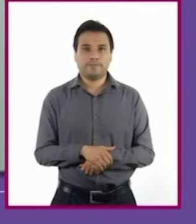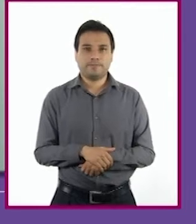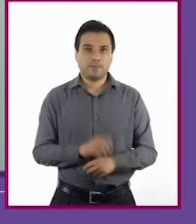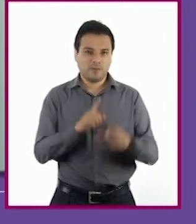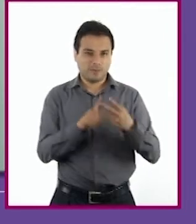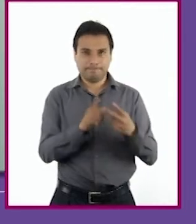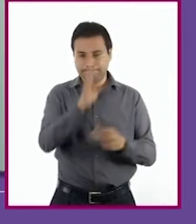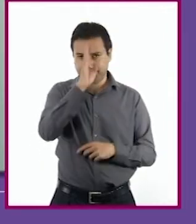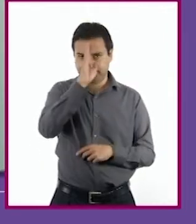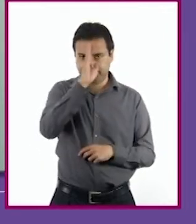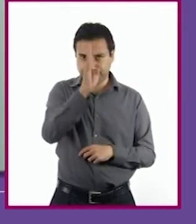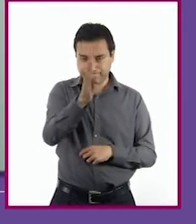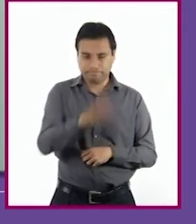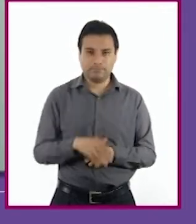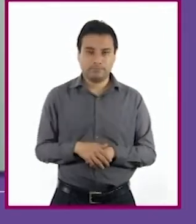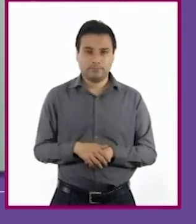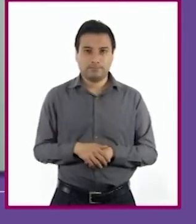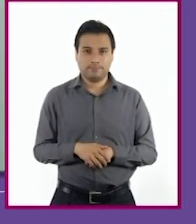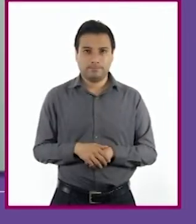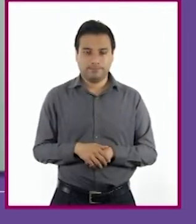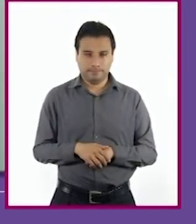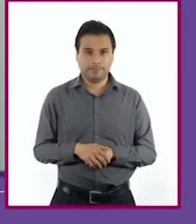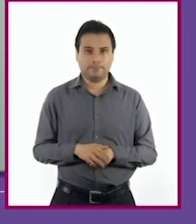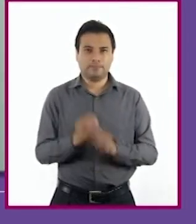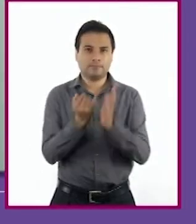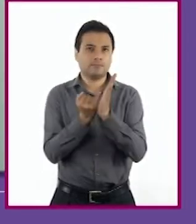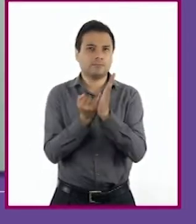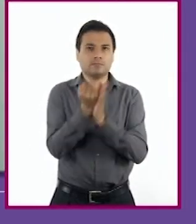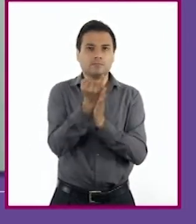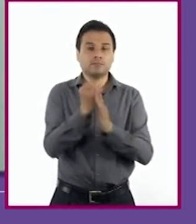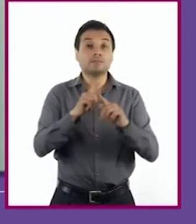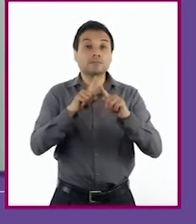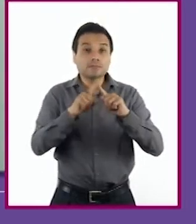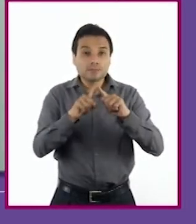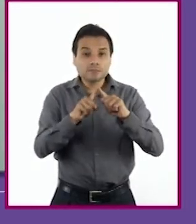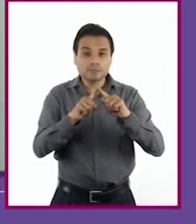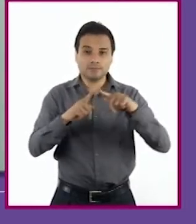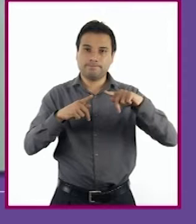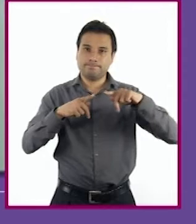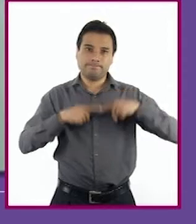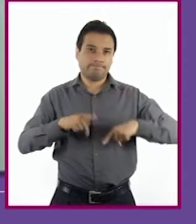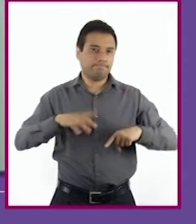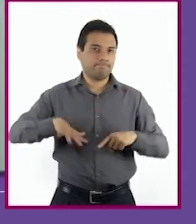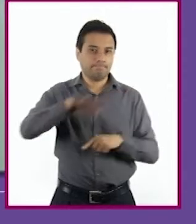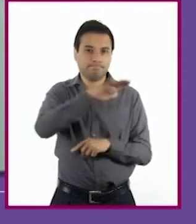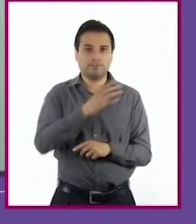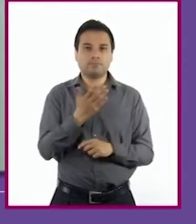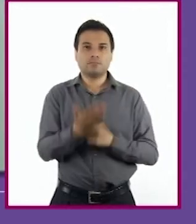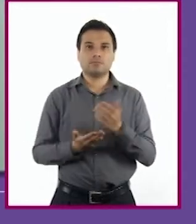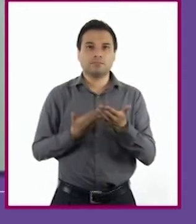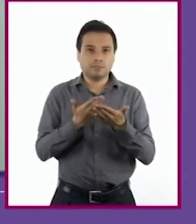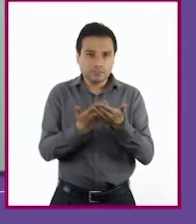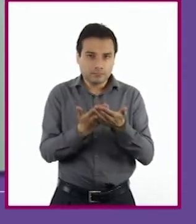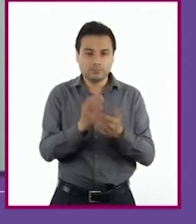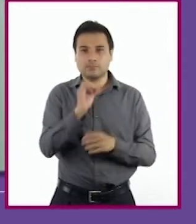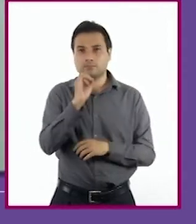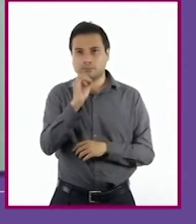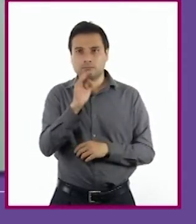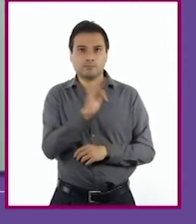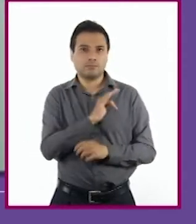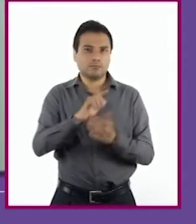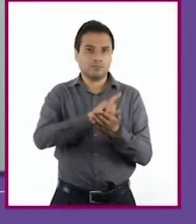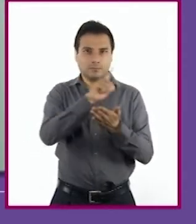Directa, cuando las decisiones las toman el pueblo para proponer crear, derogar o reformar